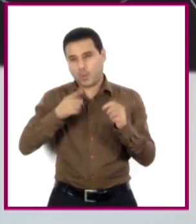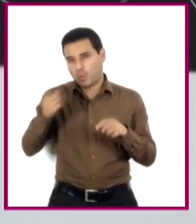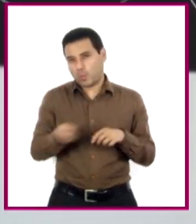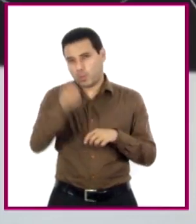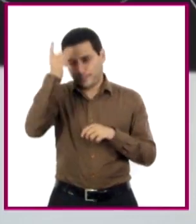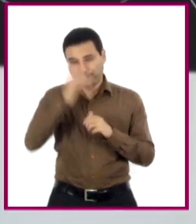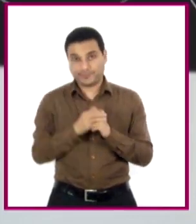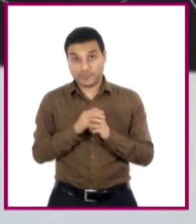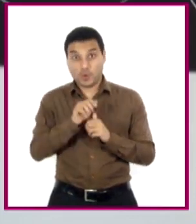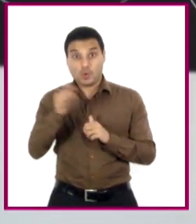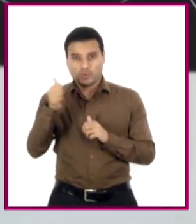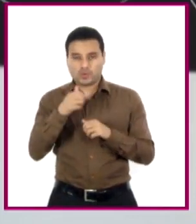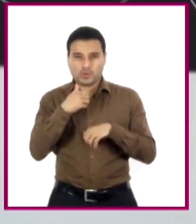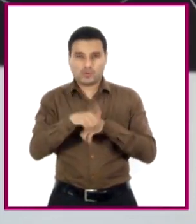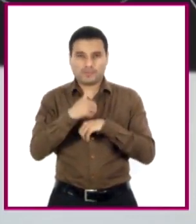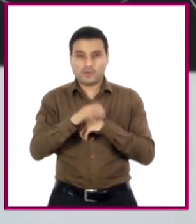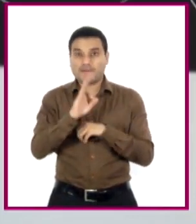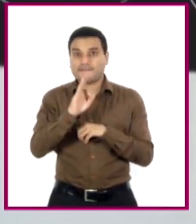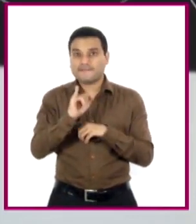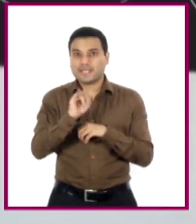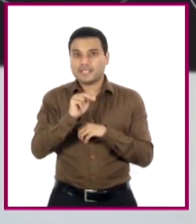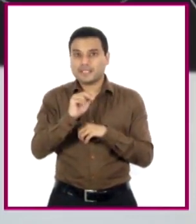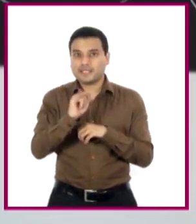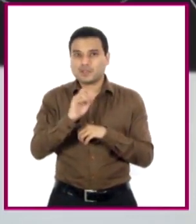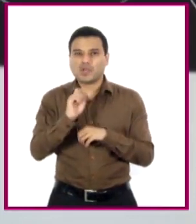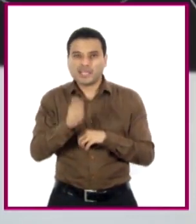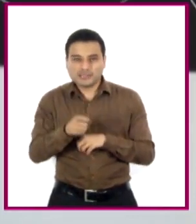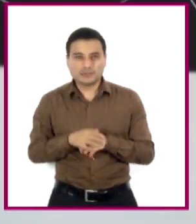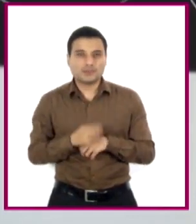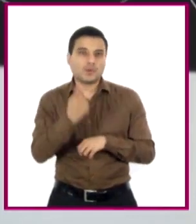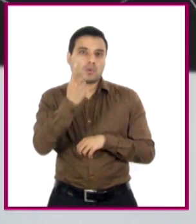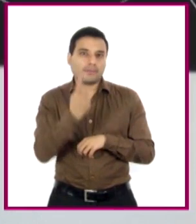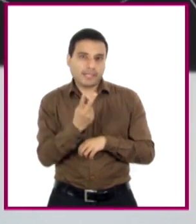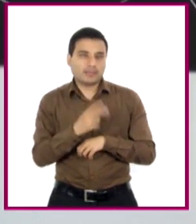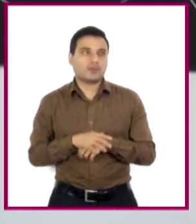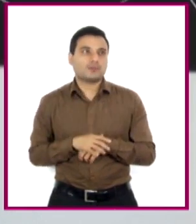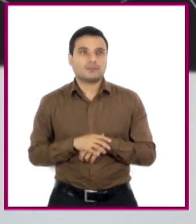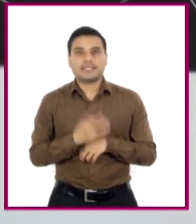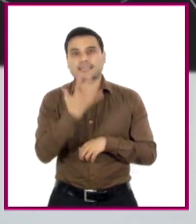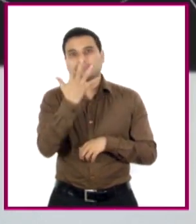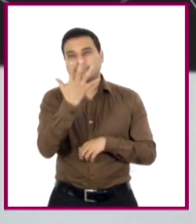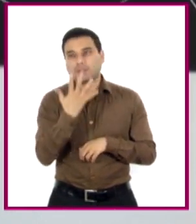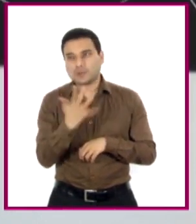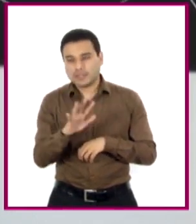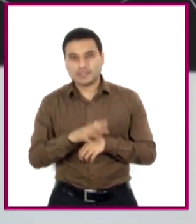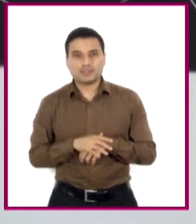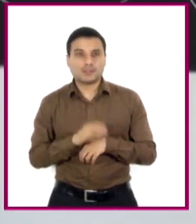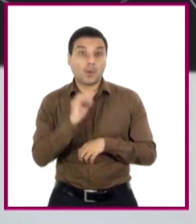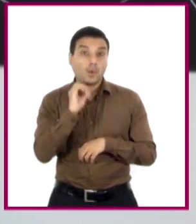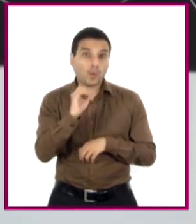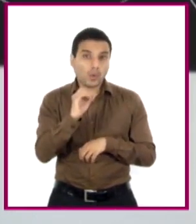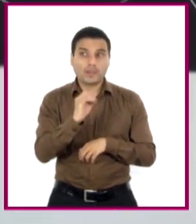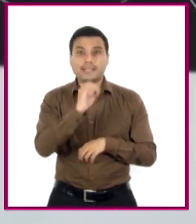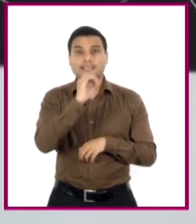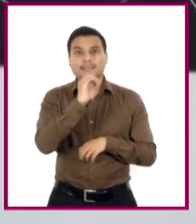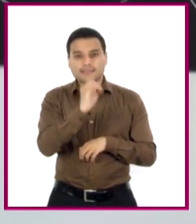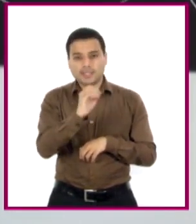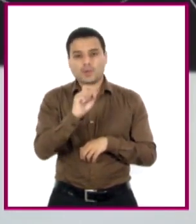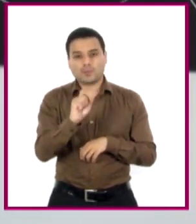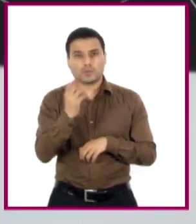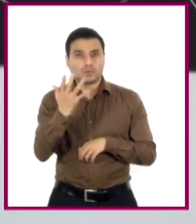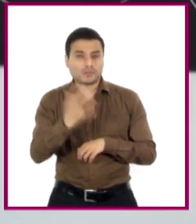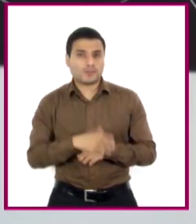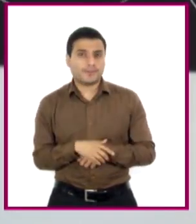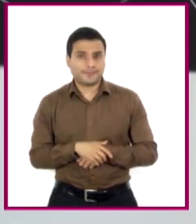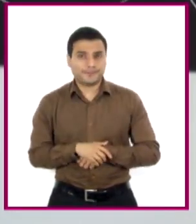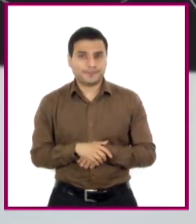cambio, un número finito puede ser 1 medio, 5 sobre 10 o 0.5